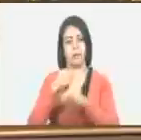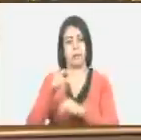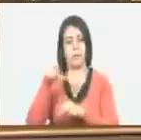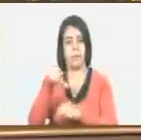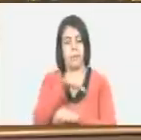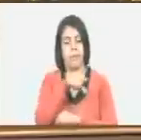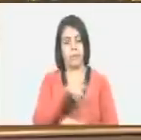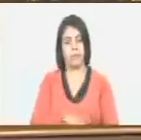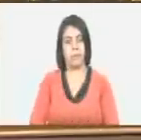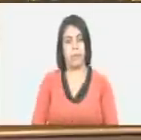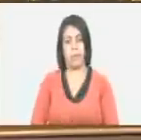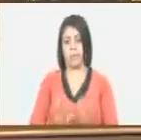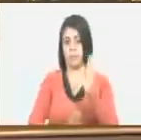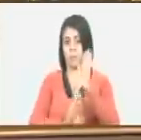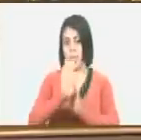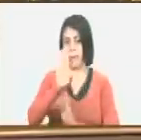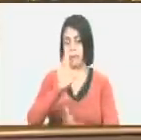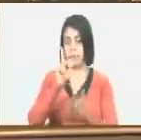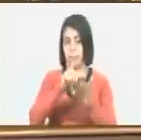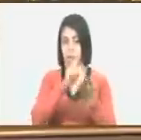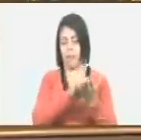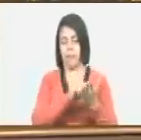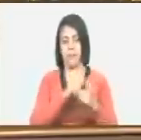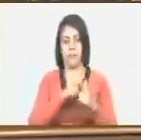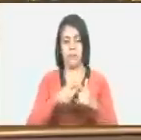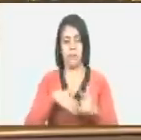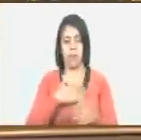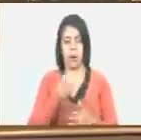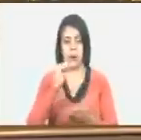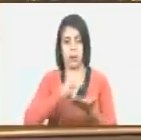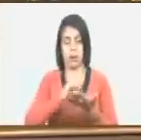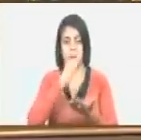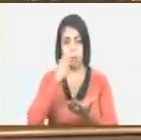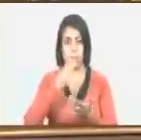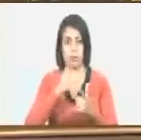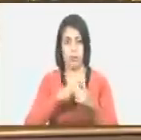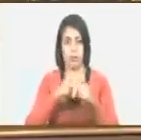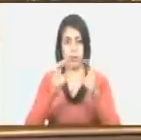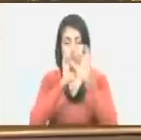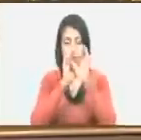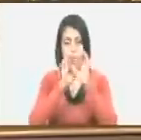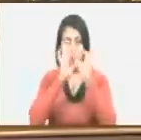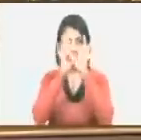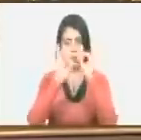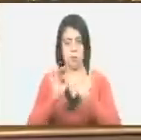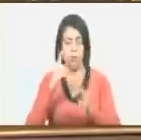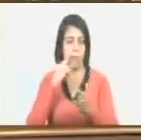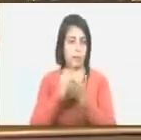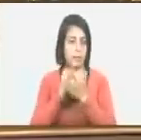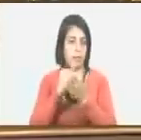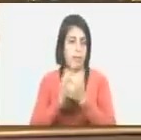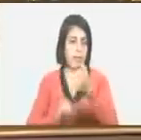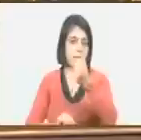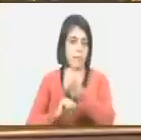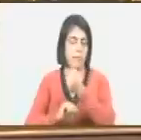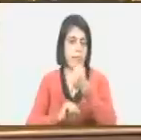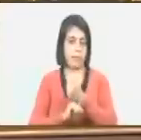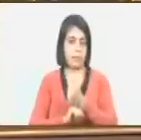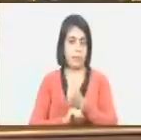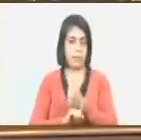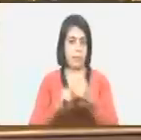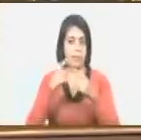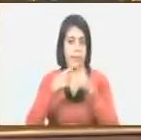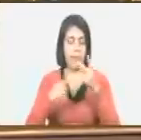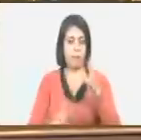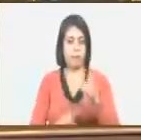caso. En el desarrollo de la audiencia, las partes podrán ratificar los medios de prueba que sustentan su